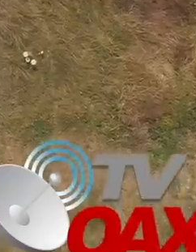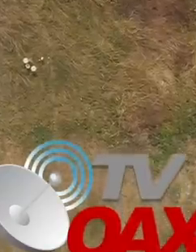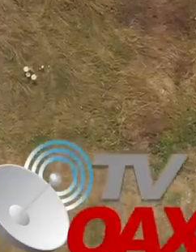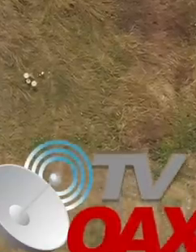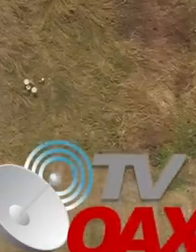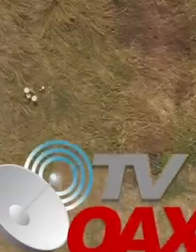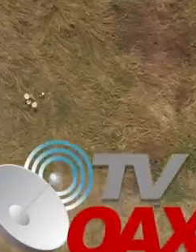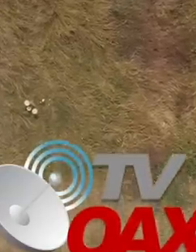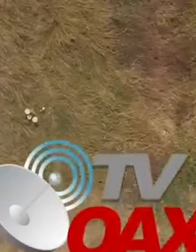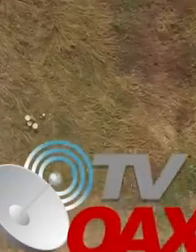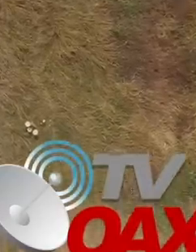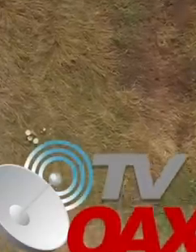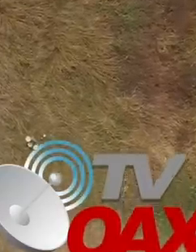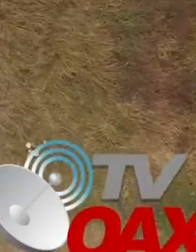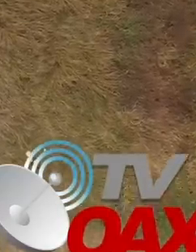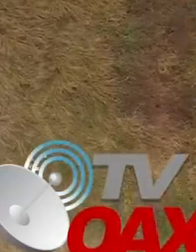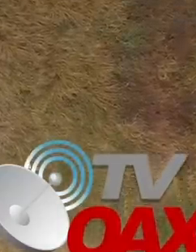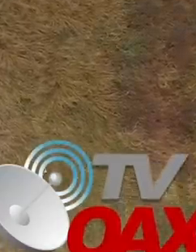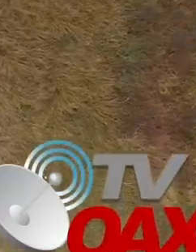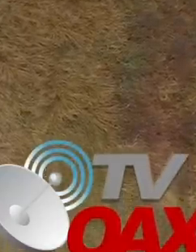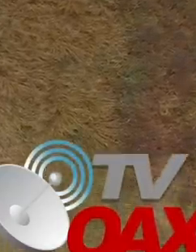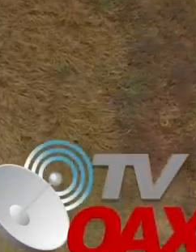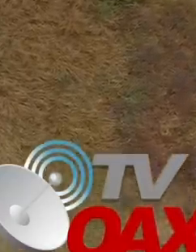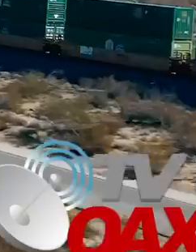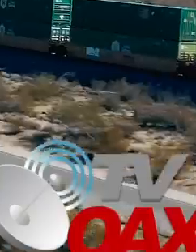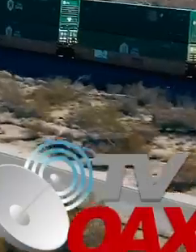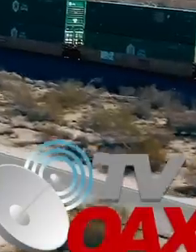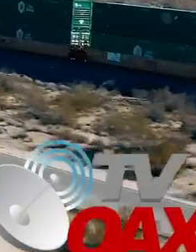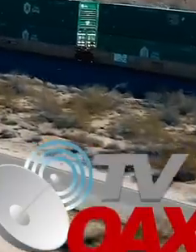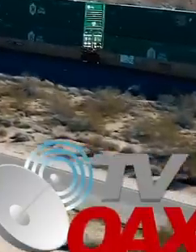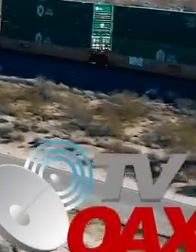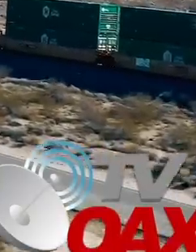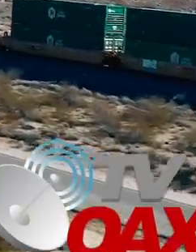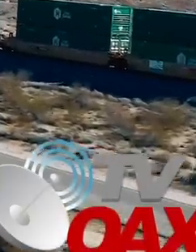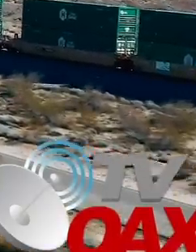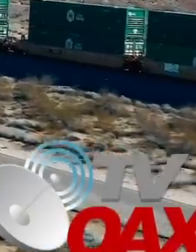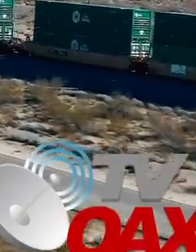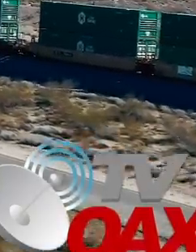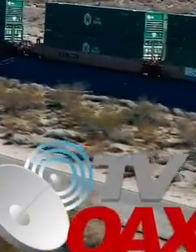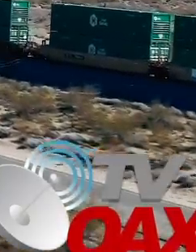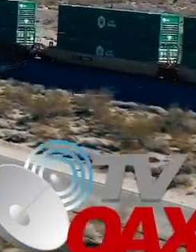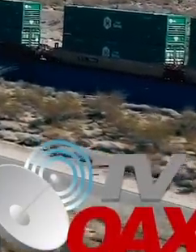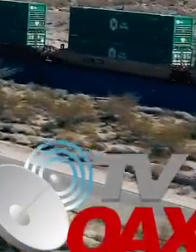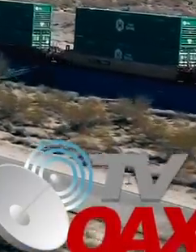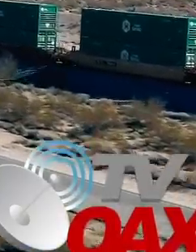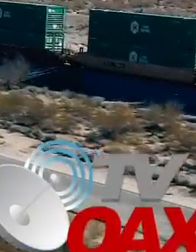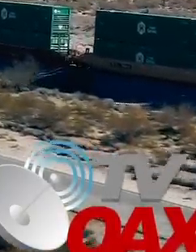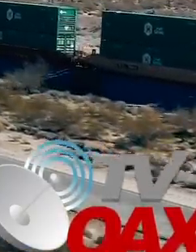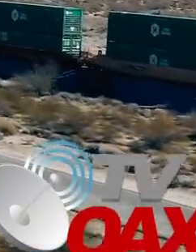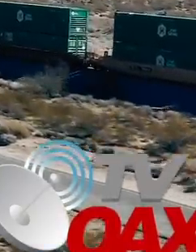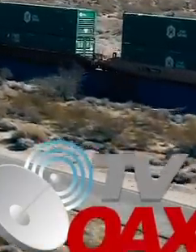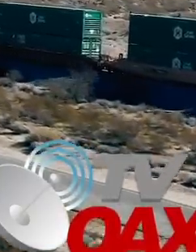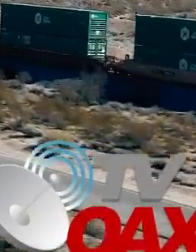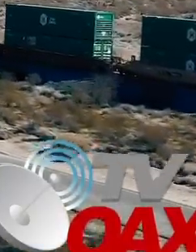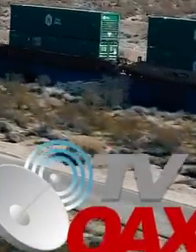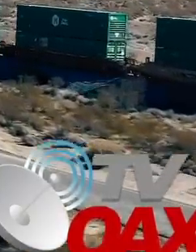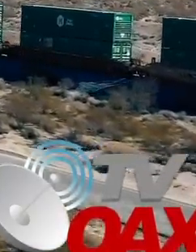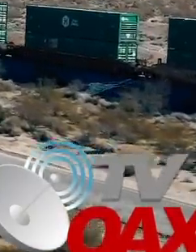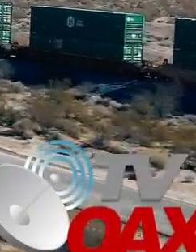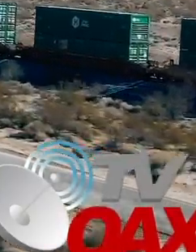y resolviendo para hacer realidad esta titánica obra a beneficio del pueblo de México.